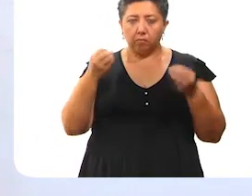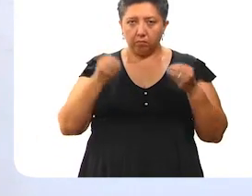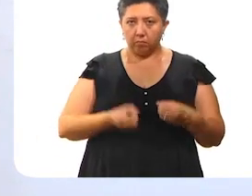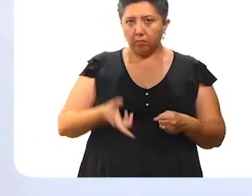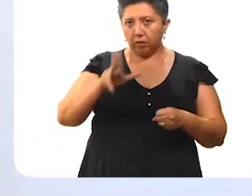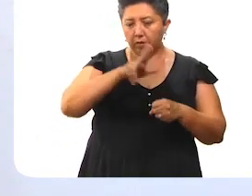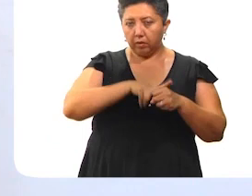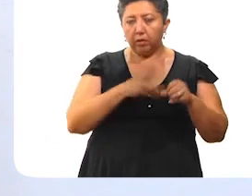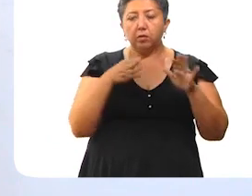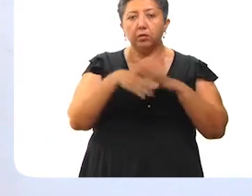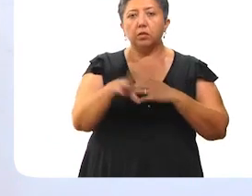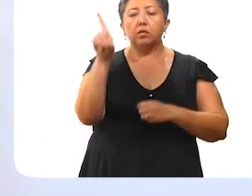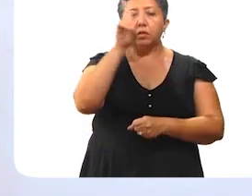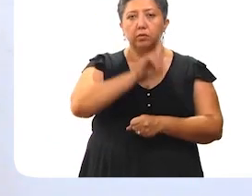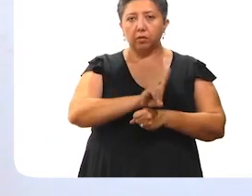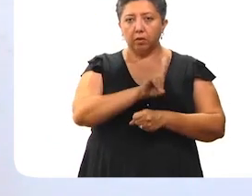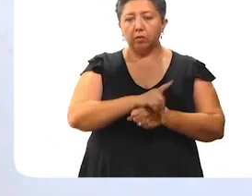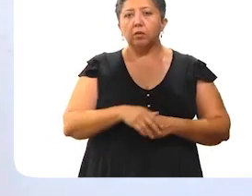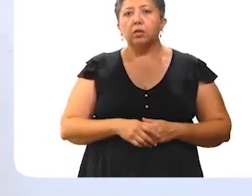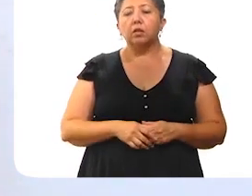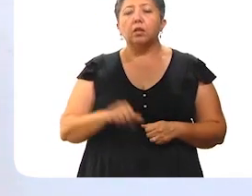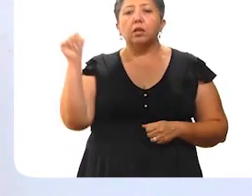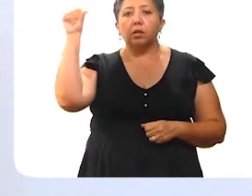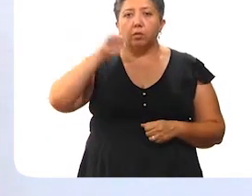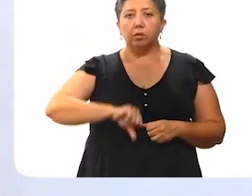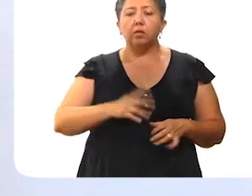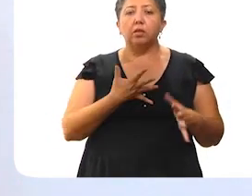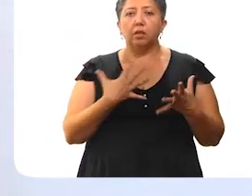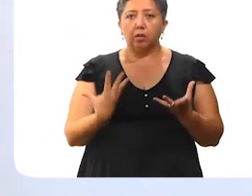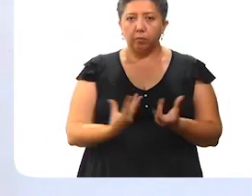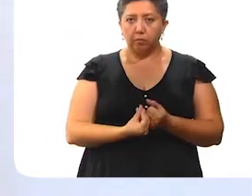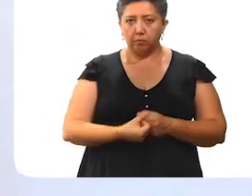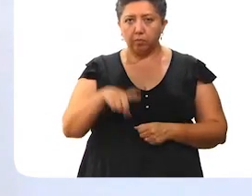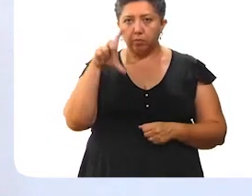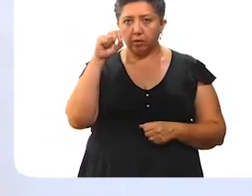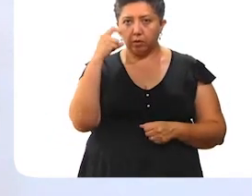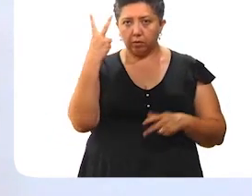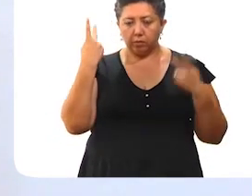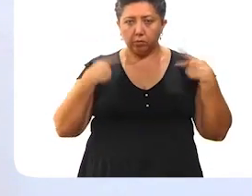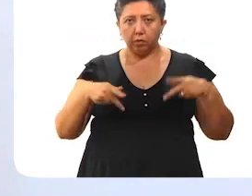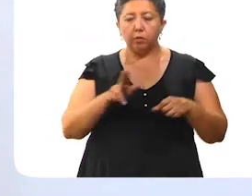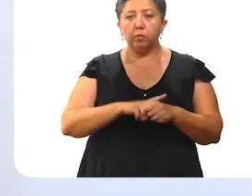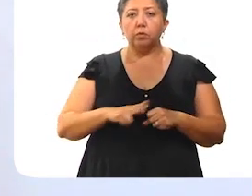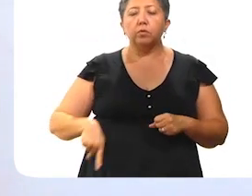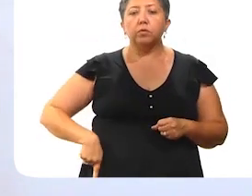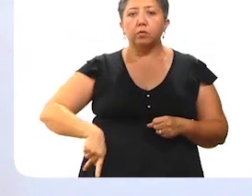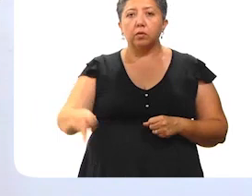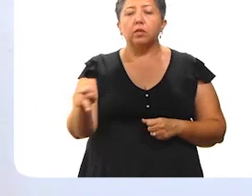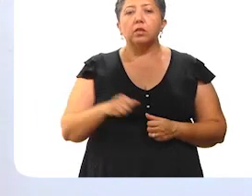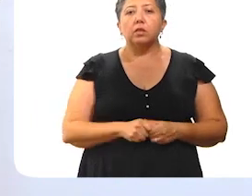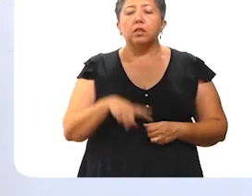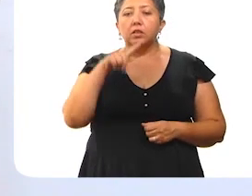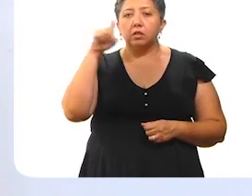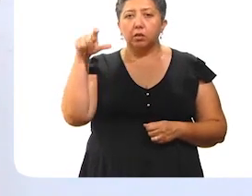importantes son la ocupación hospitalaria y los ingresos diarios. El día de hoy tenemos 22 pacientes en hospitales públicos,